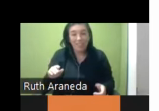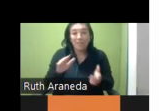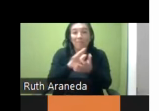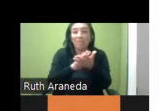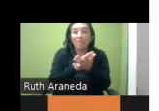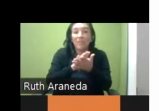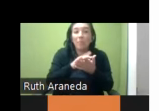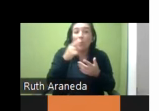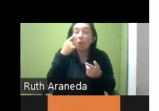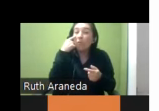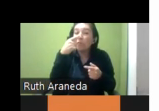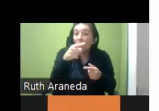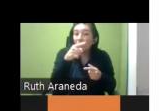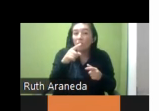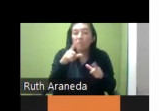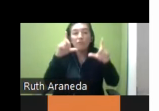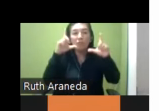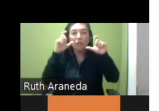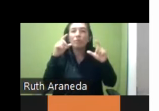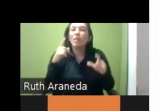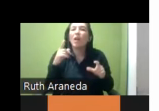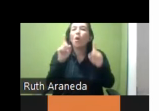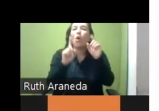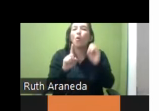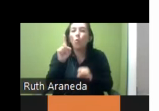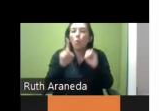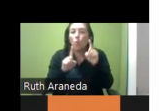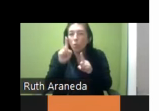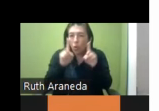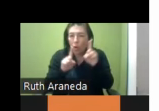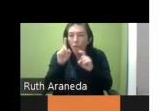acá podemos ver la forma de